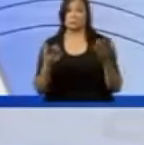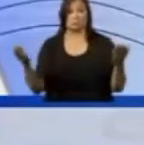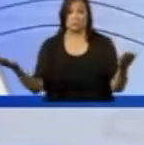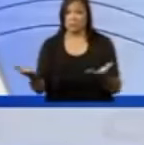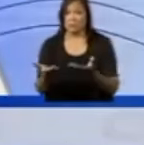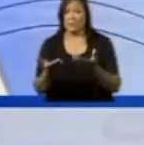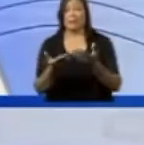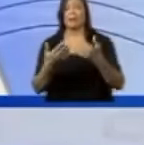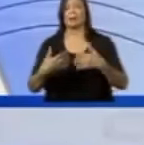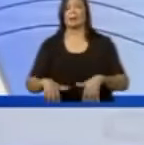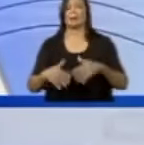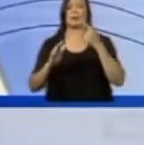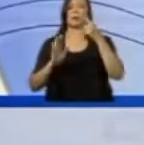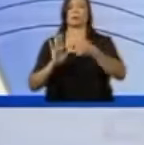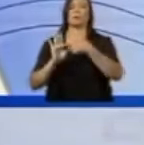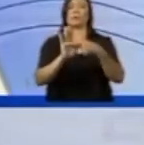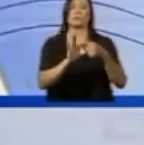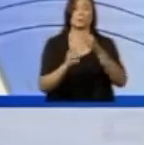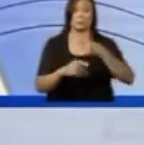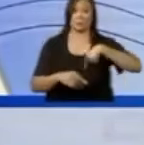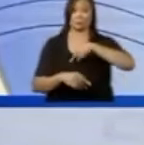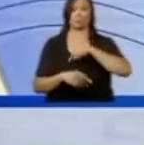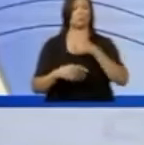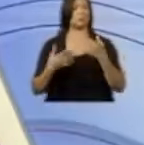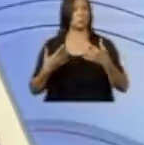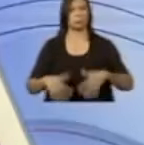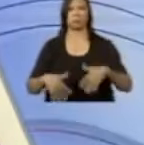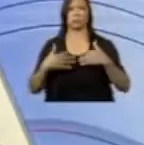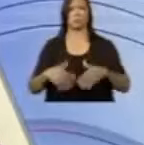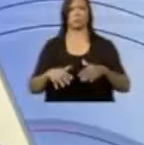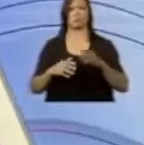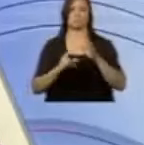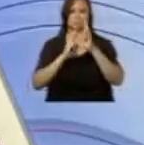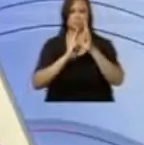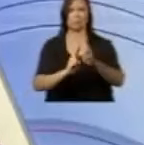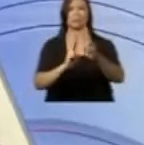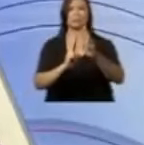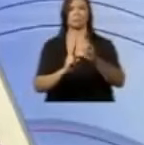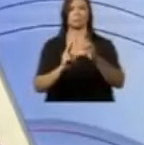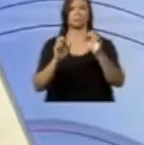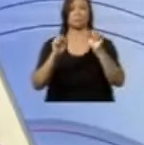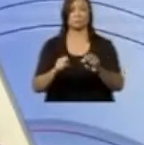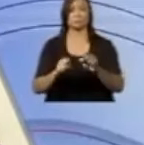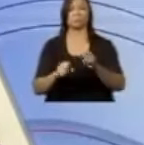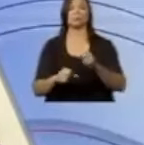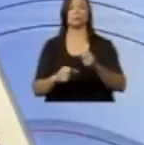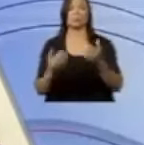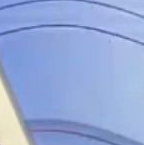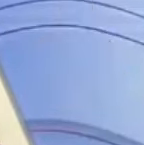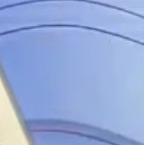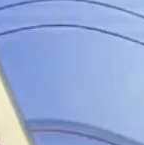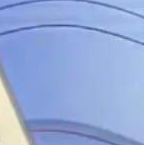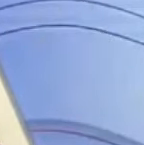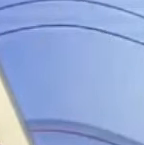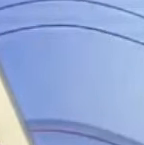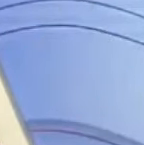presencia aquí esta noche lo demuestra y para nosotros ha sido un tremendo honor. Si pueden pasar un poquito